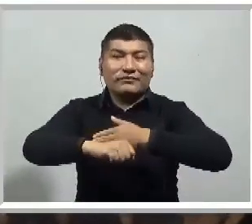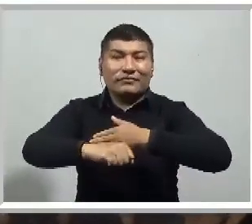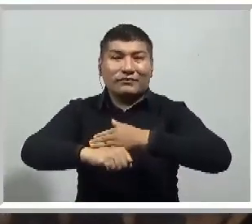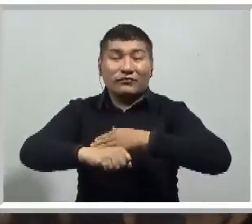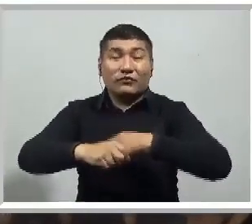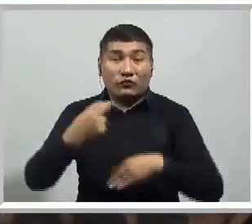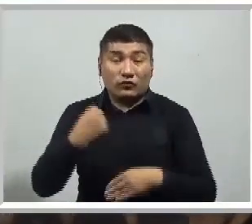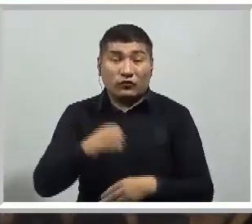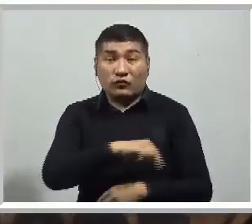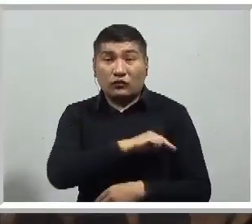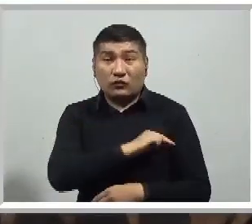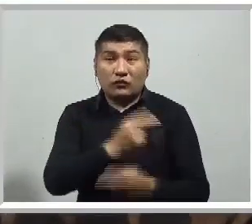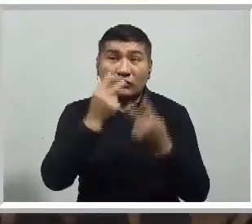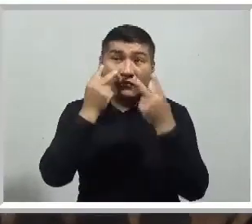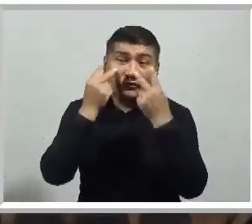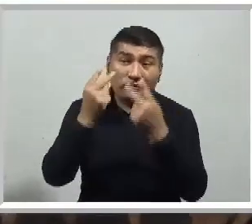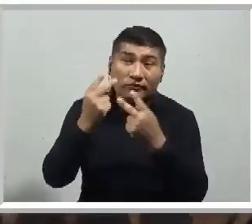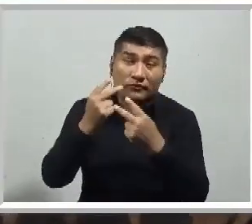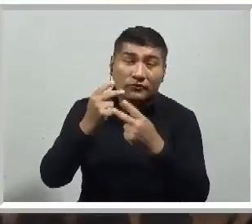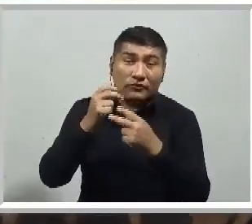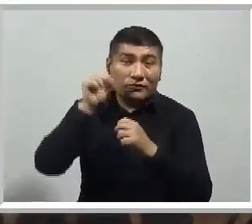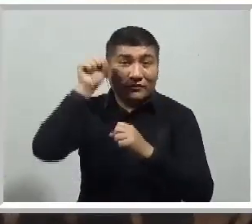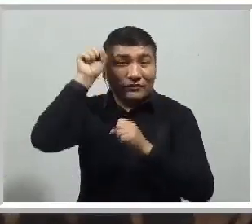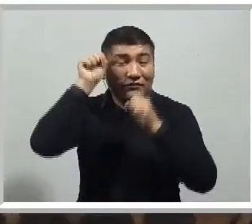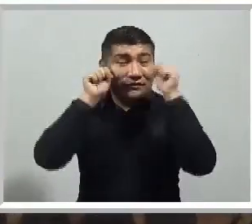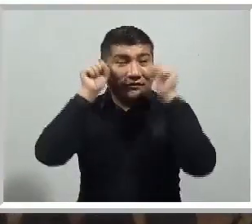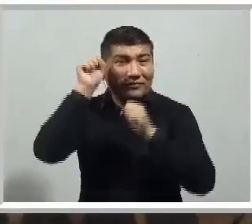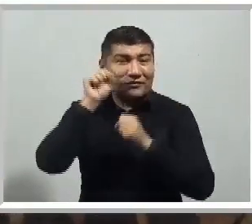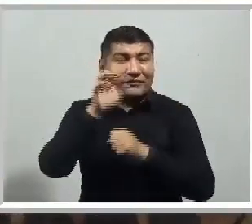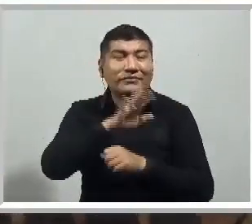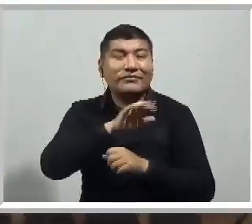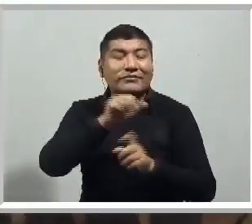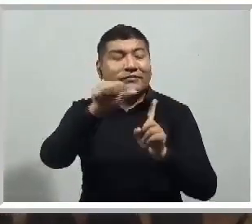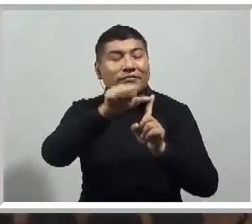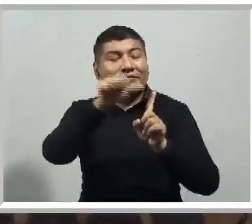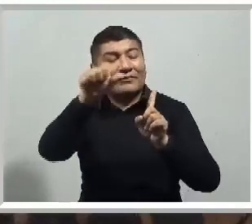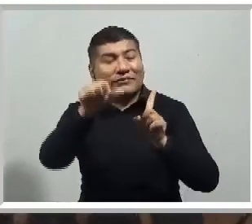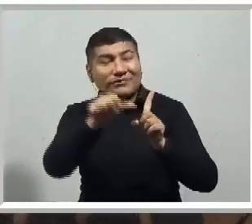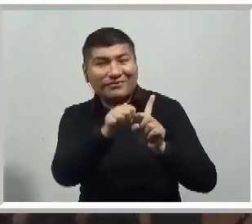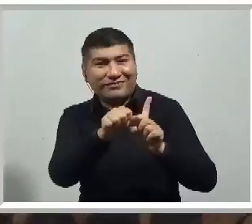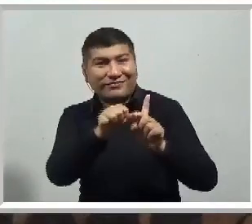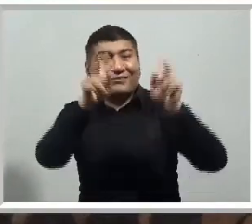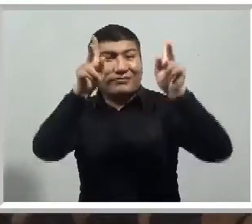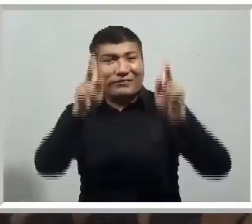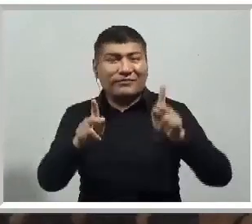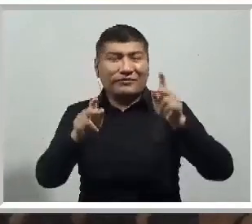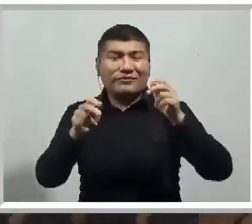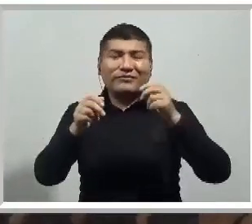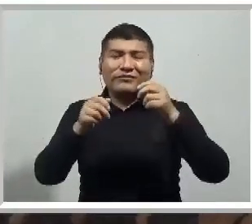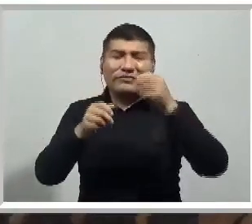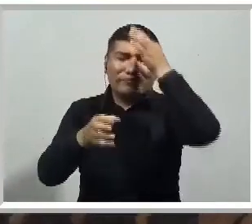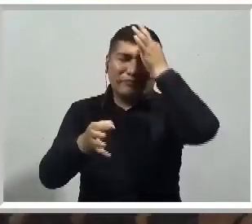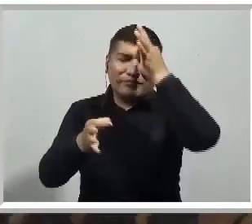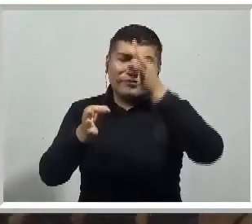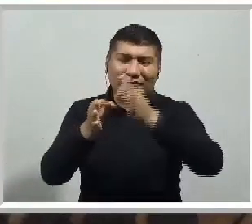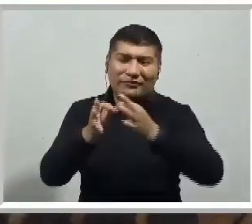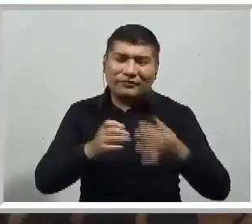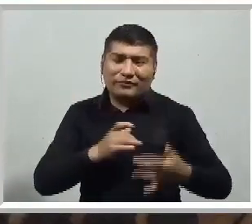Encontramos personajes como Simeón y Ana. Son personas de fe y de corazón